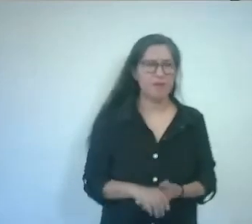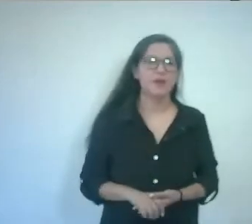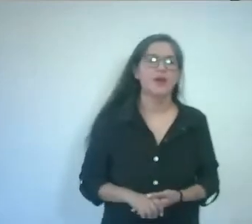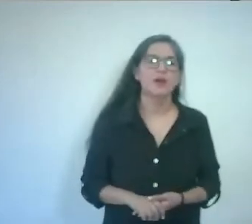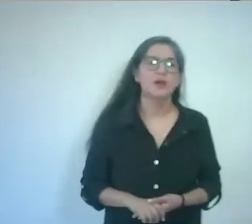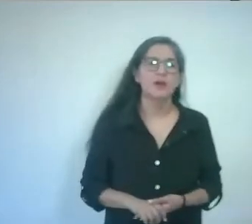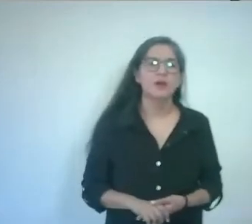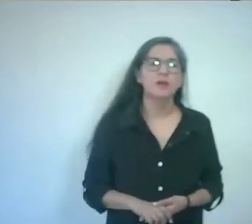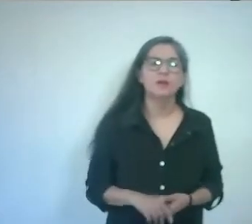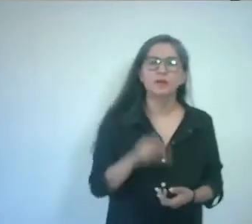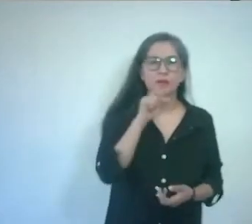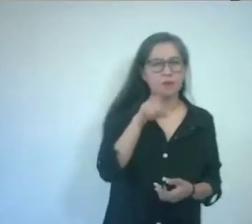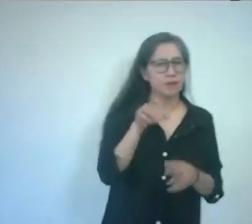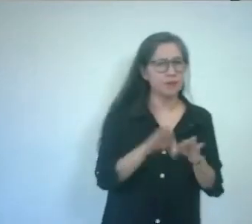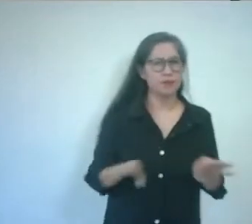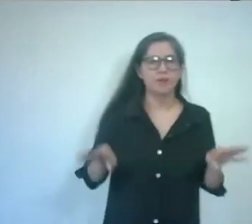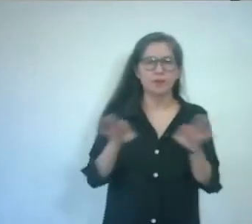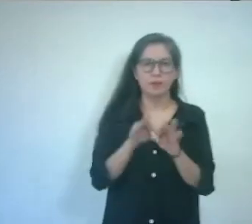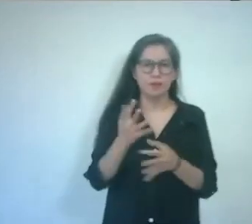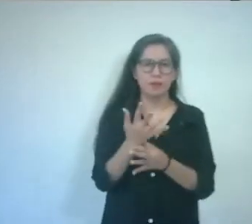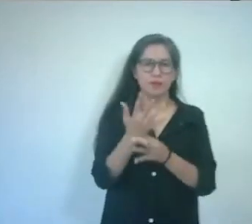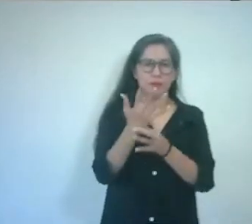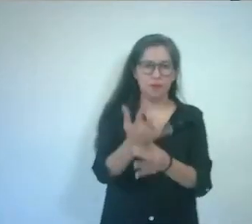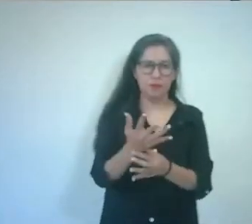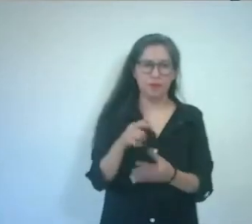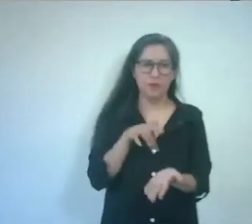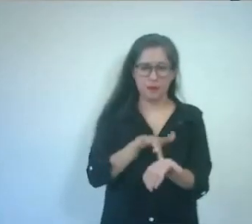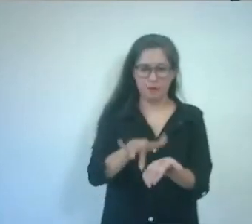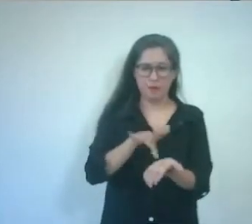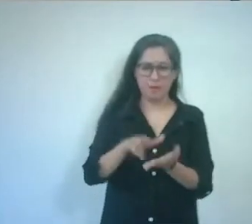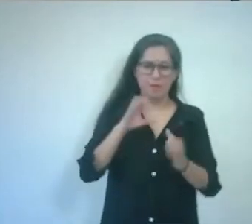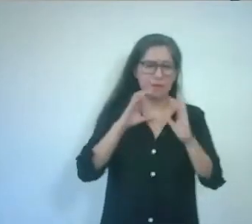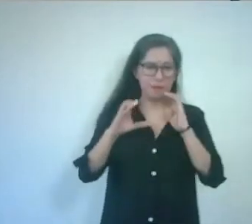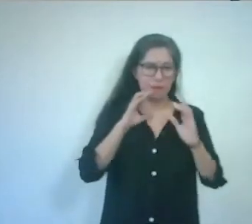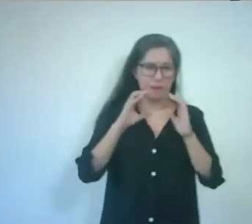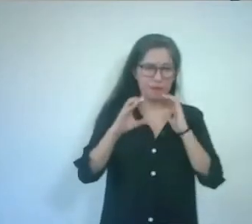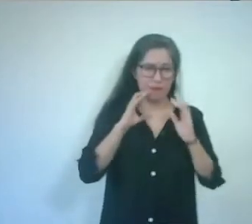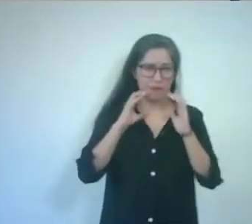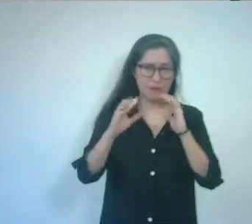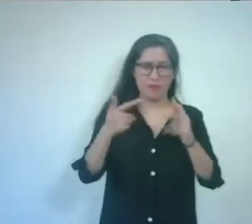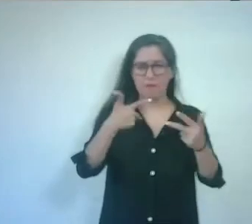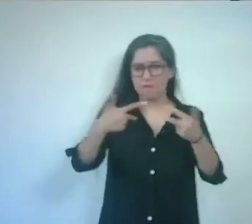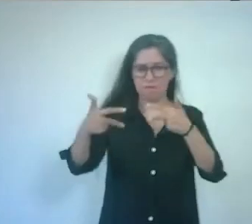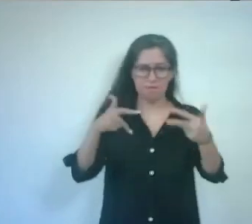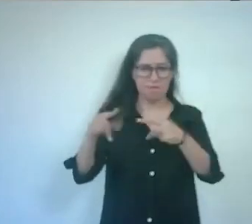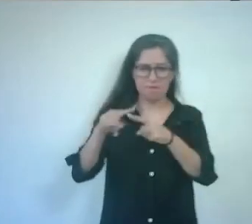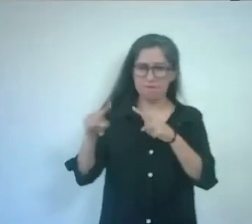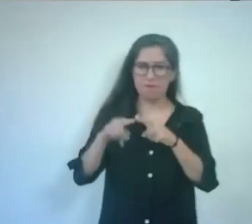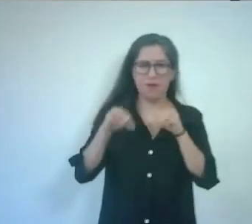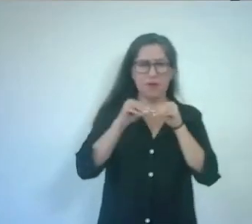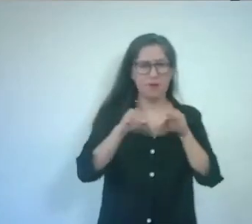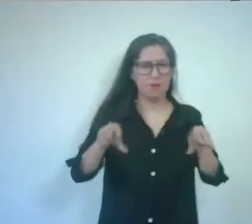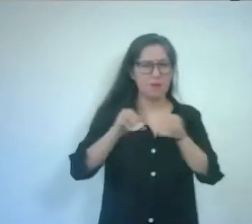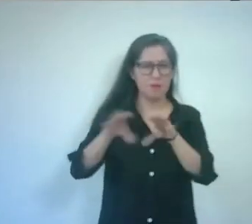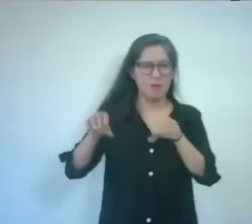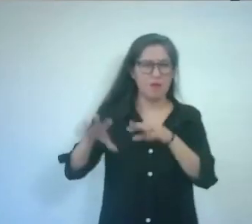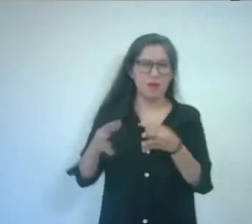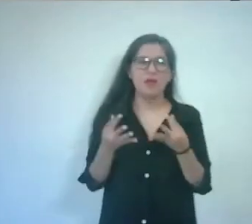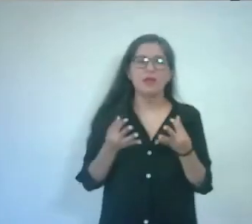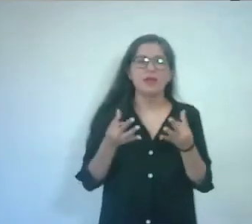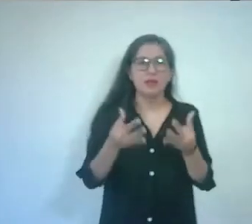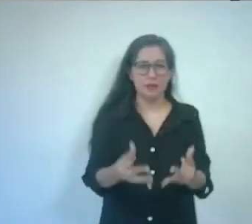También es importante mencionar el apoyo de los medios de comunicación que nos han permitido transmitir información de calidad a la